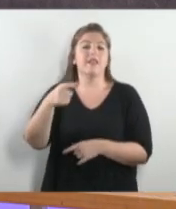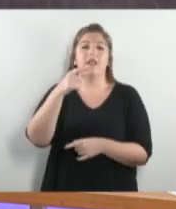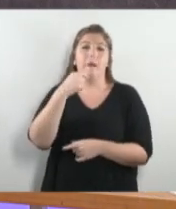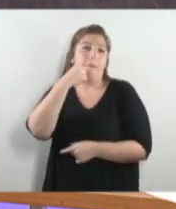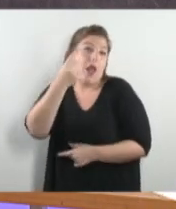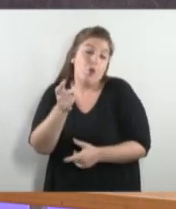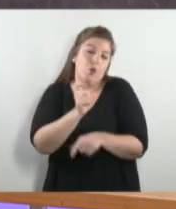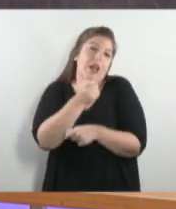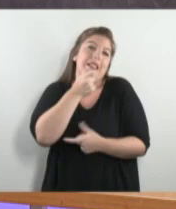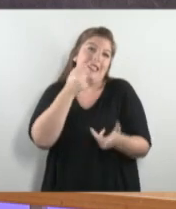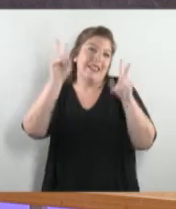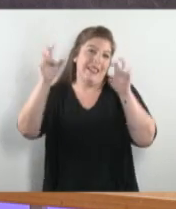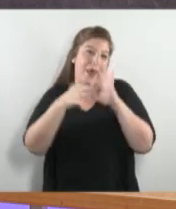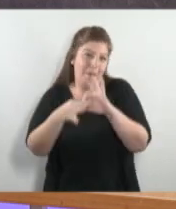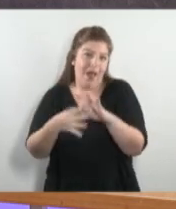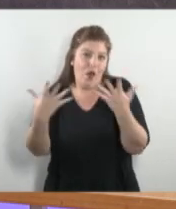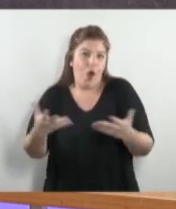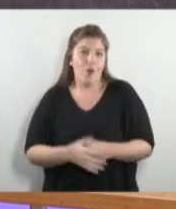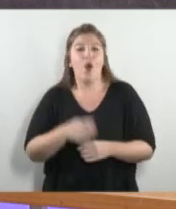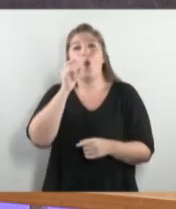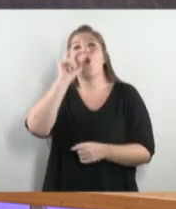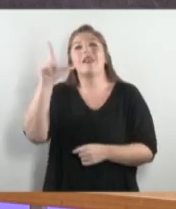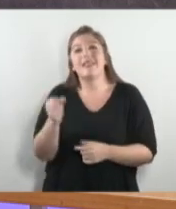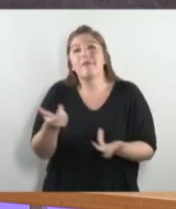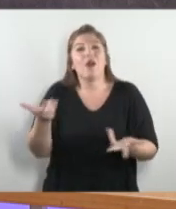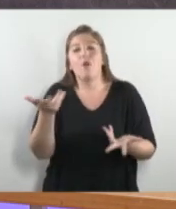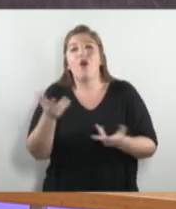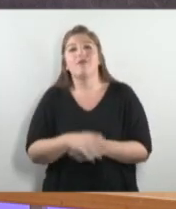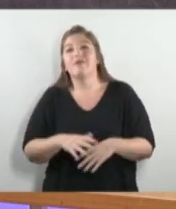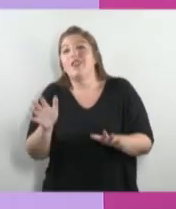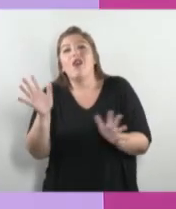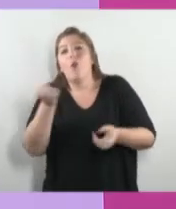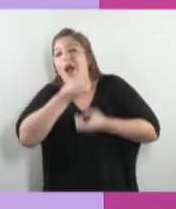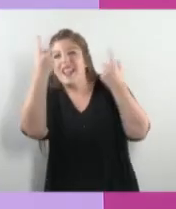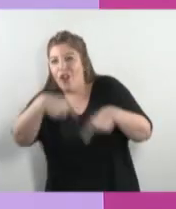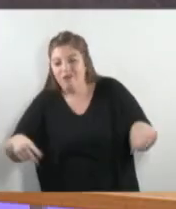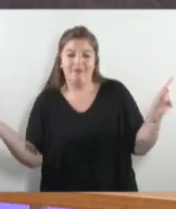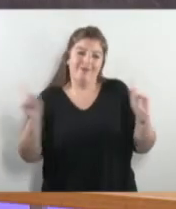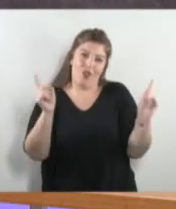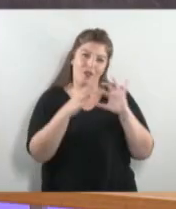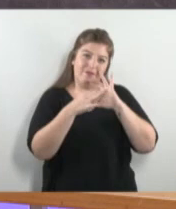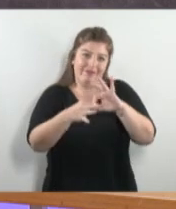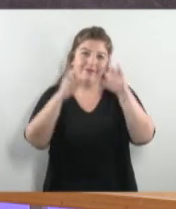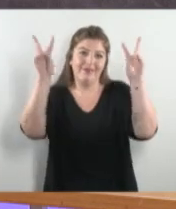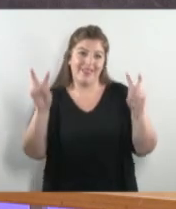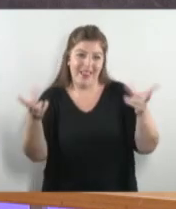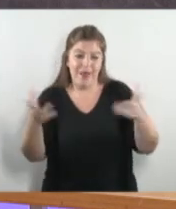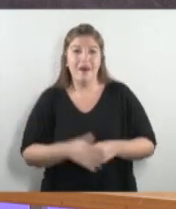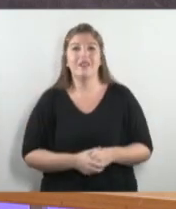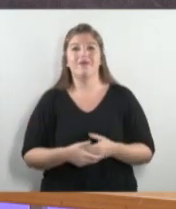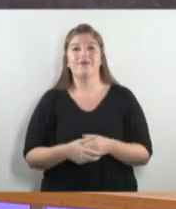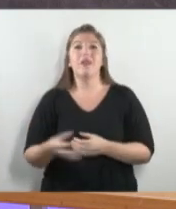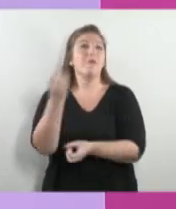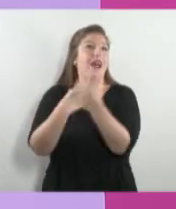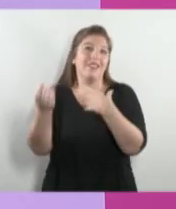tenga referencia al tema, ¿no? No un WhatsApp tipo así por cualquier cosa, no. Tiene que ser en referencia al tema. Nos llega de todo.